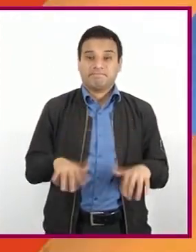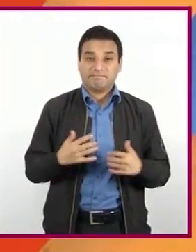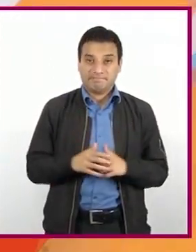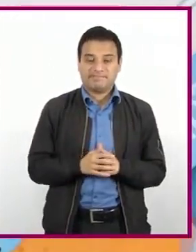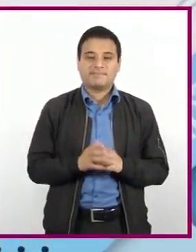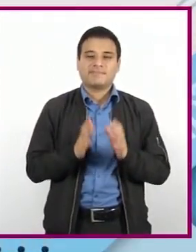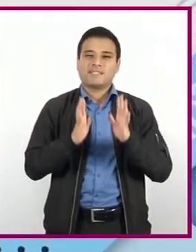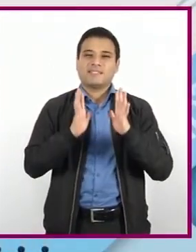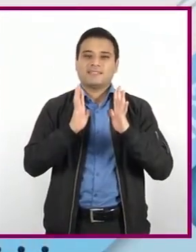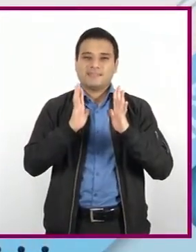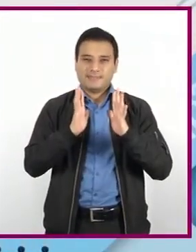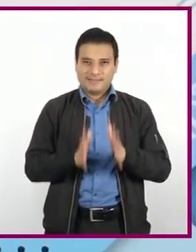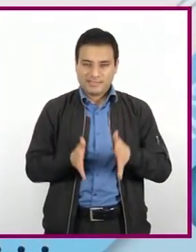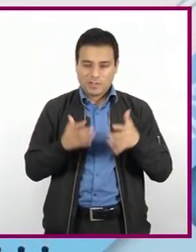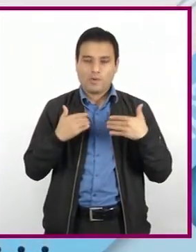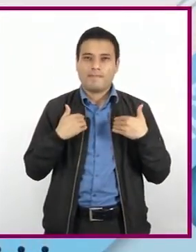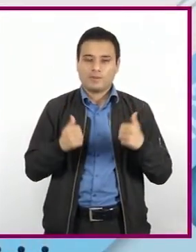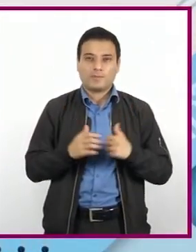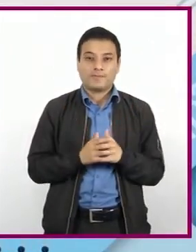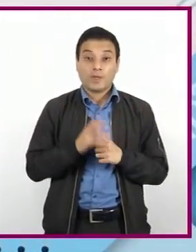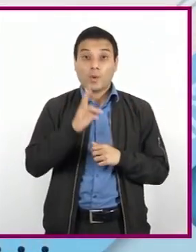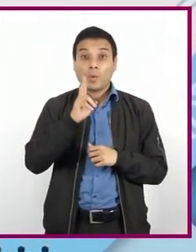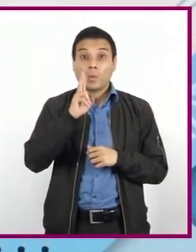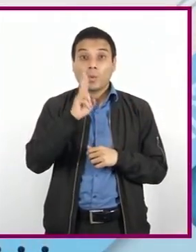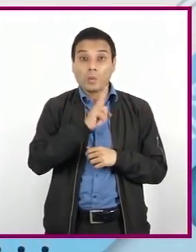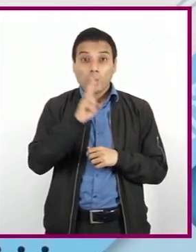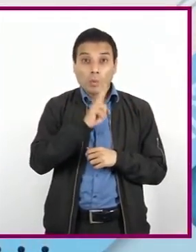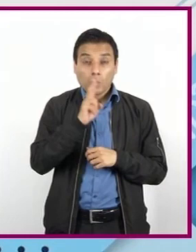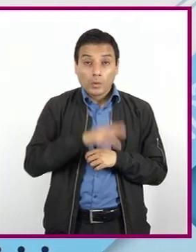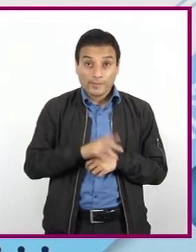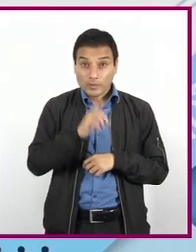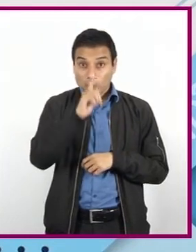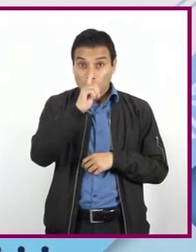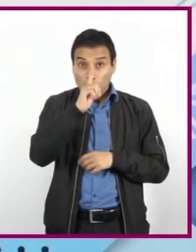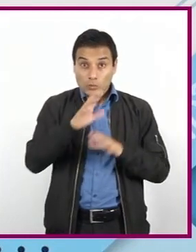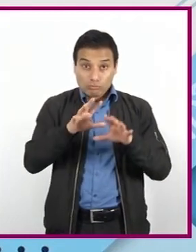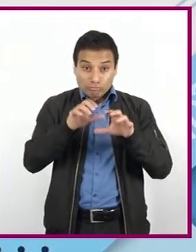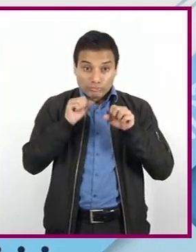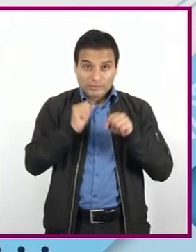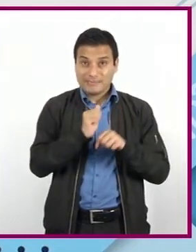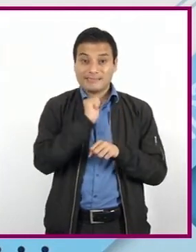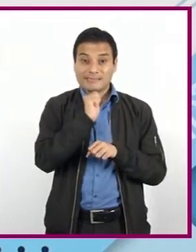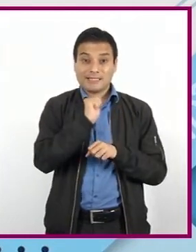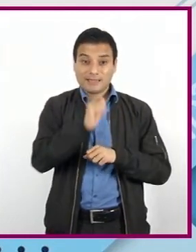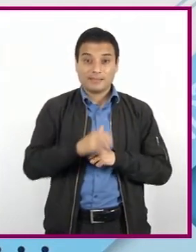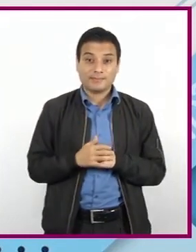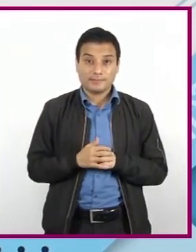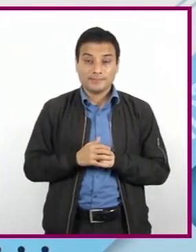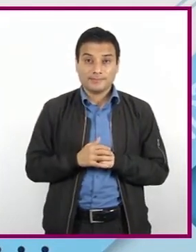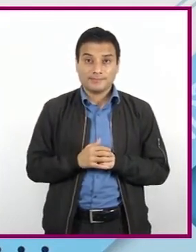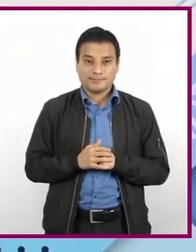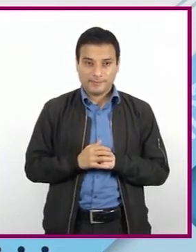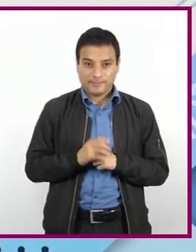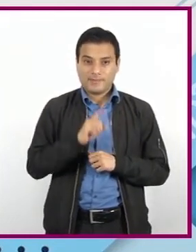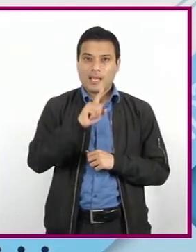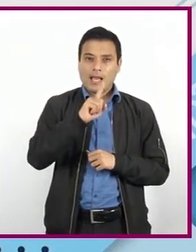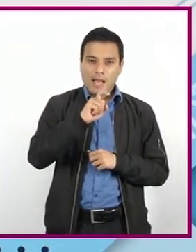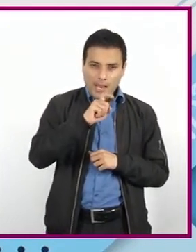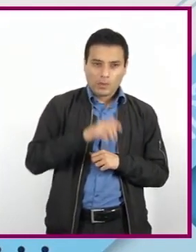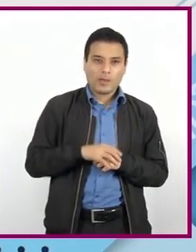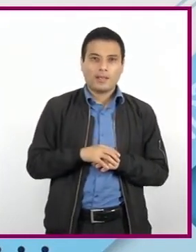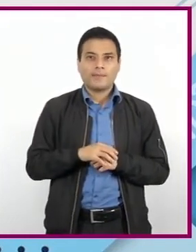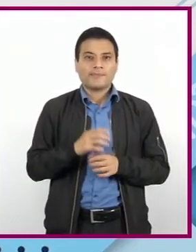puedo ver que el aire prácticamente tiene una nula absorción y que conforme vamos pasando por el agua y la grasa,